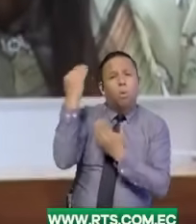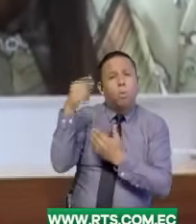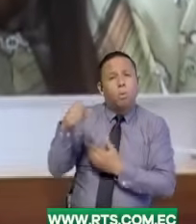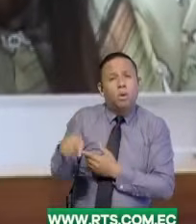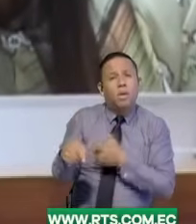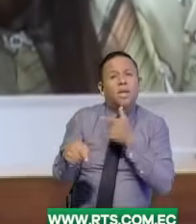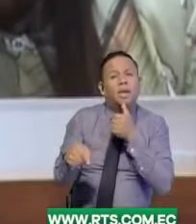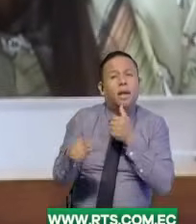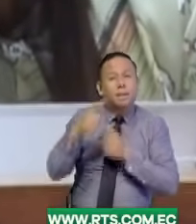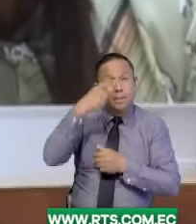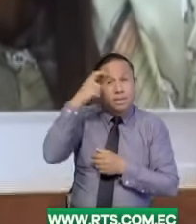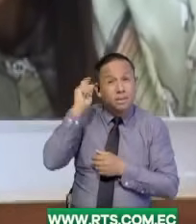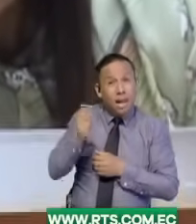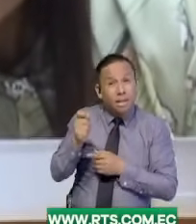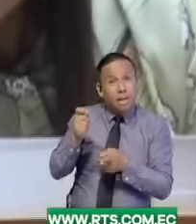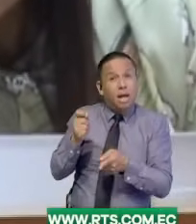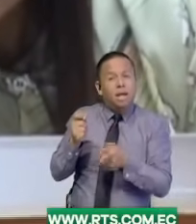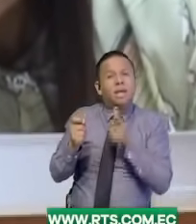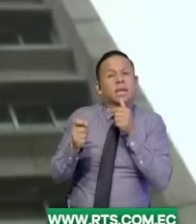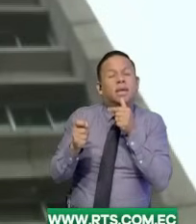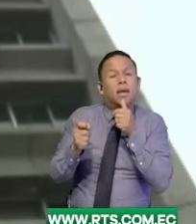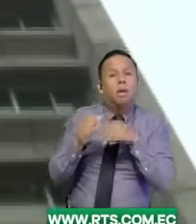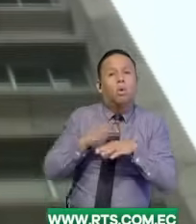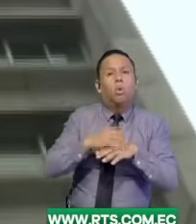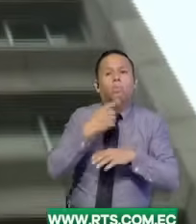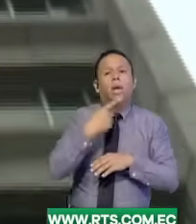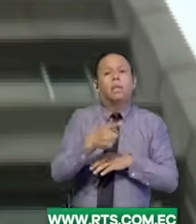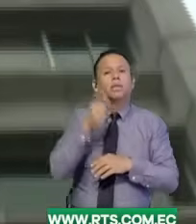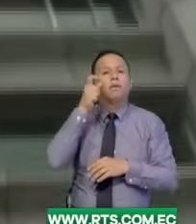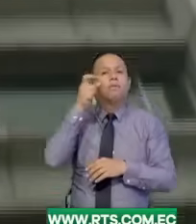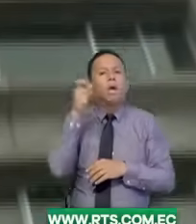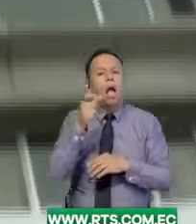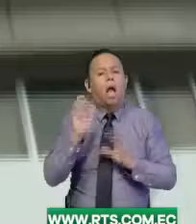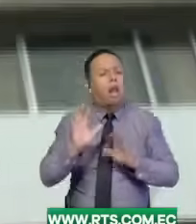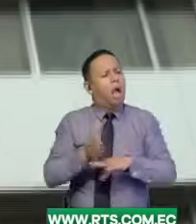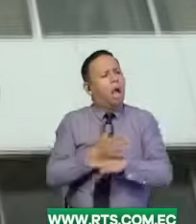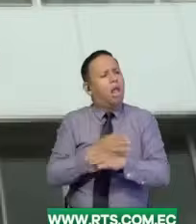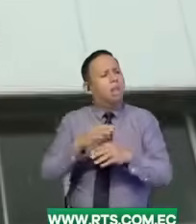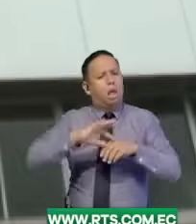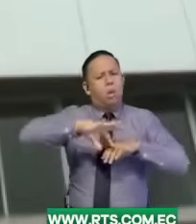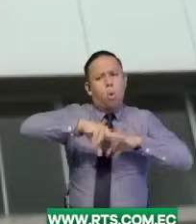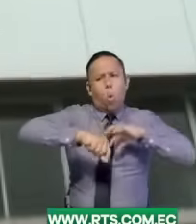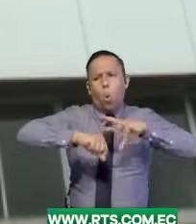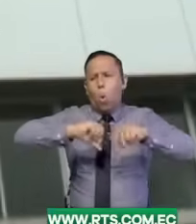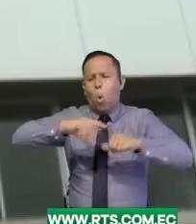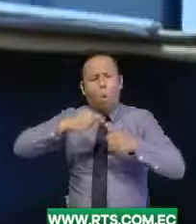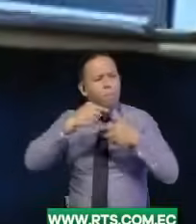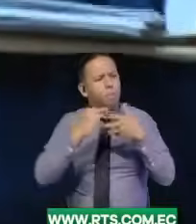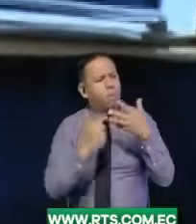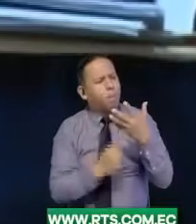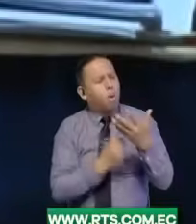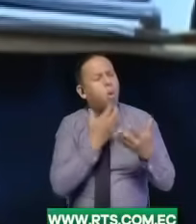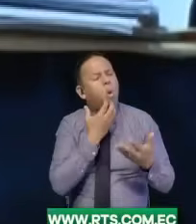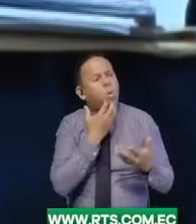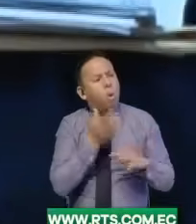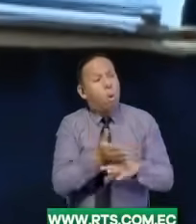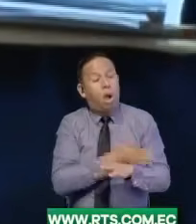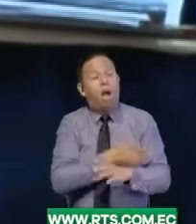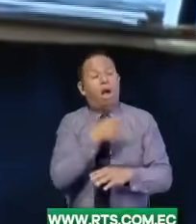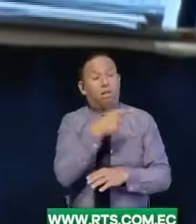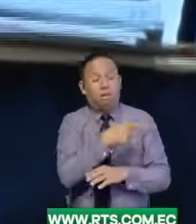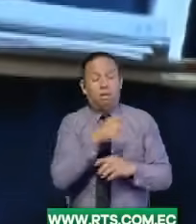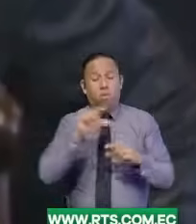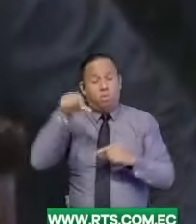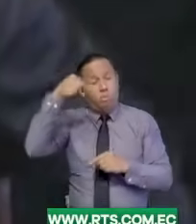Salazar tiene como causal la inacción de fiscalía en los casos de corrupción presuntamente cometidos por allegados